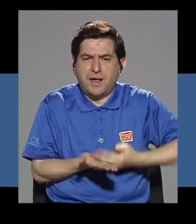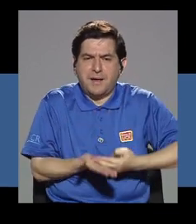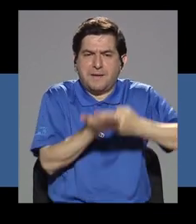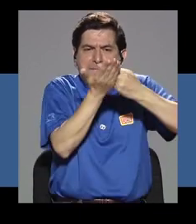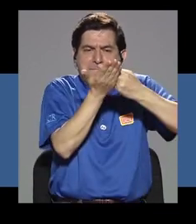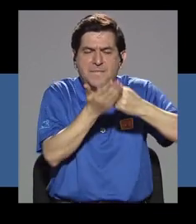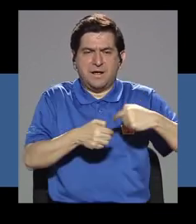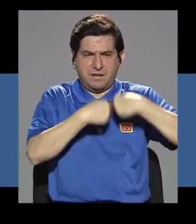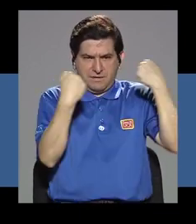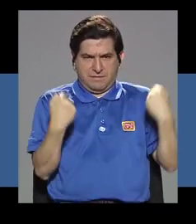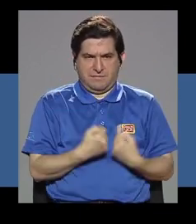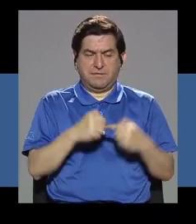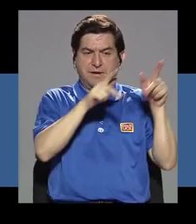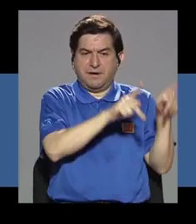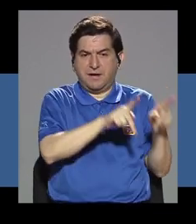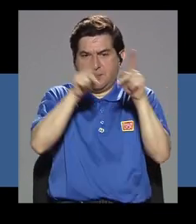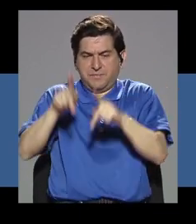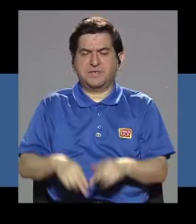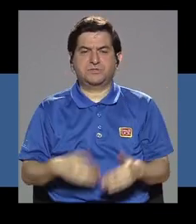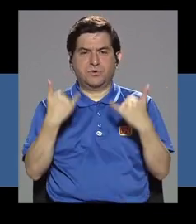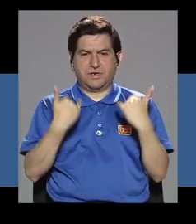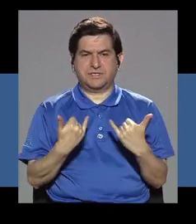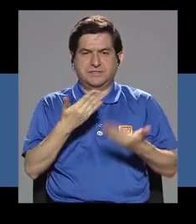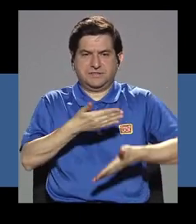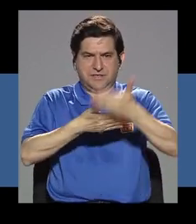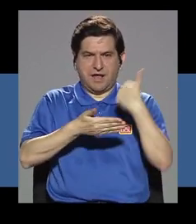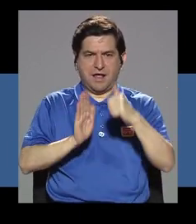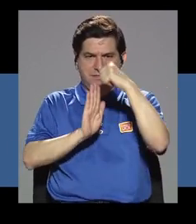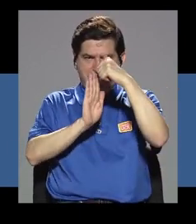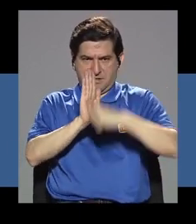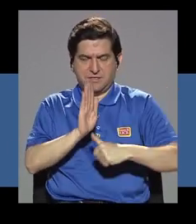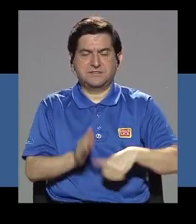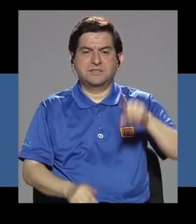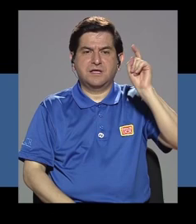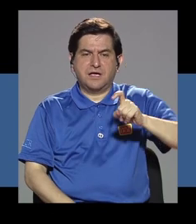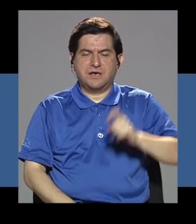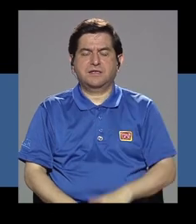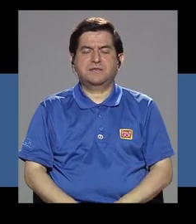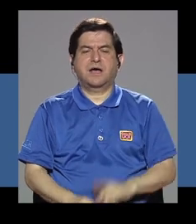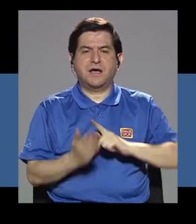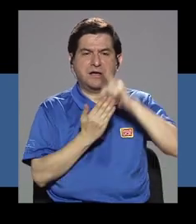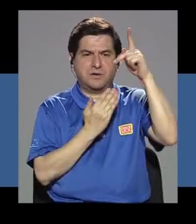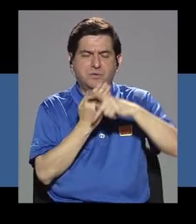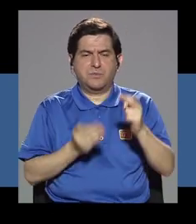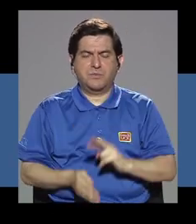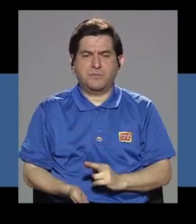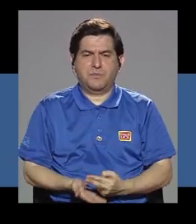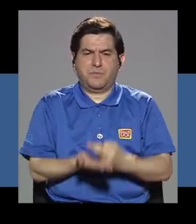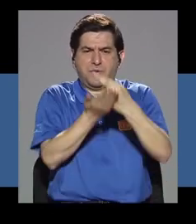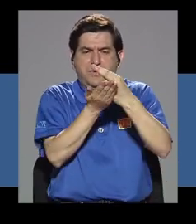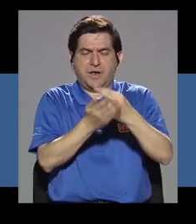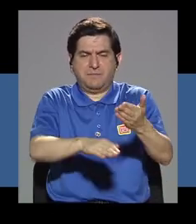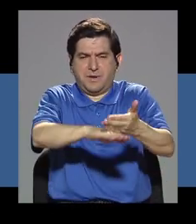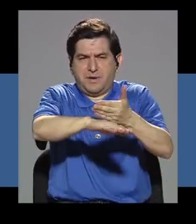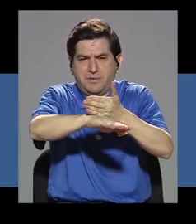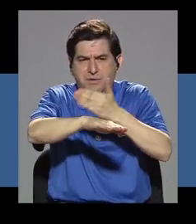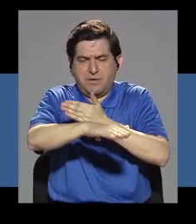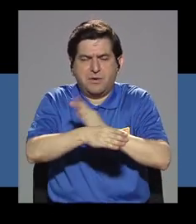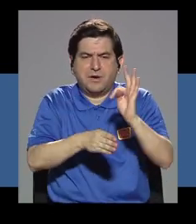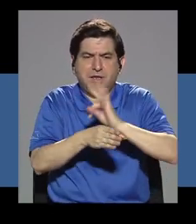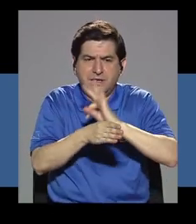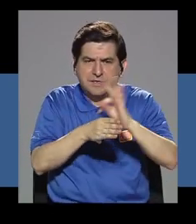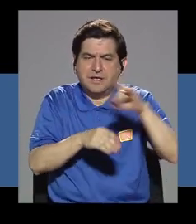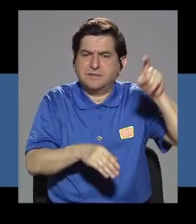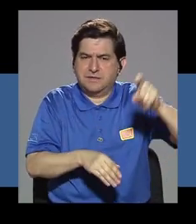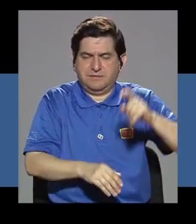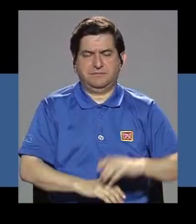rehabilitación cardíaca a algunos de los pacientes que han sido operados y que han necesitado un programa de rehabilitación para mejorar y para como parte de su